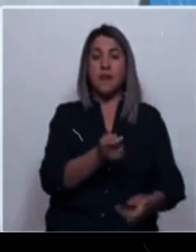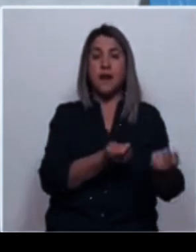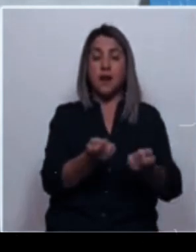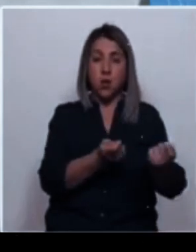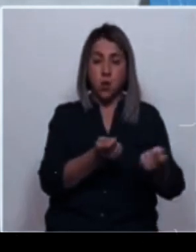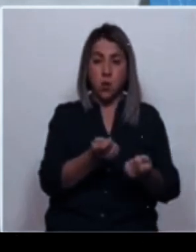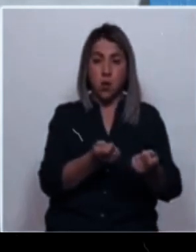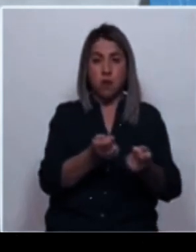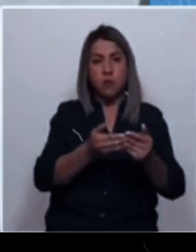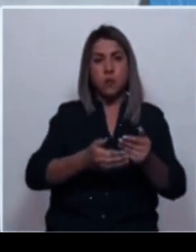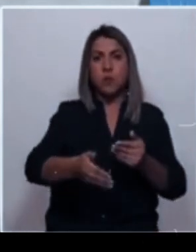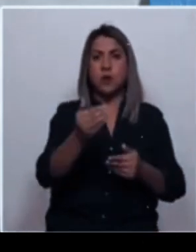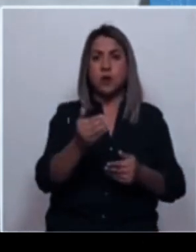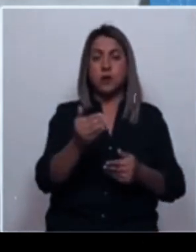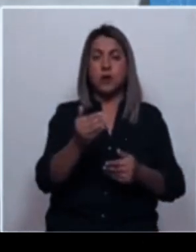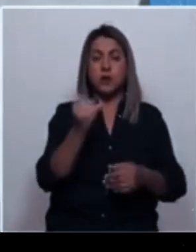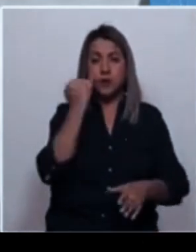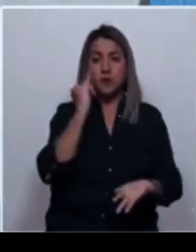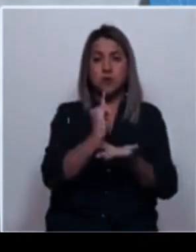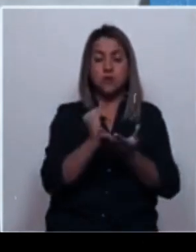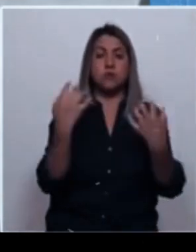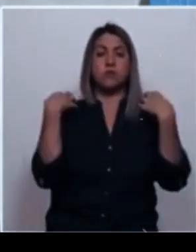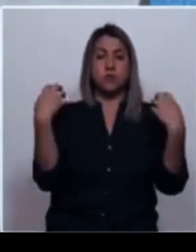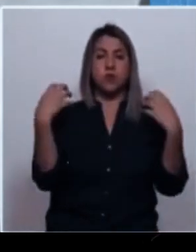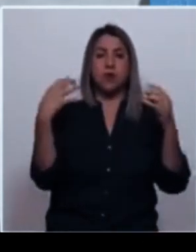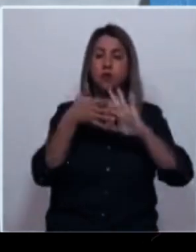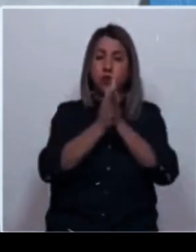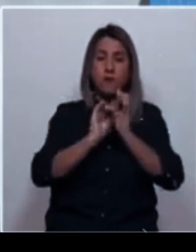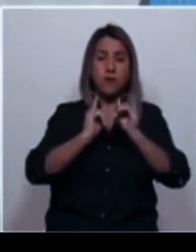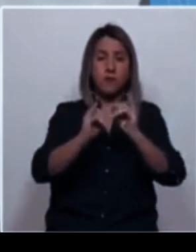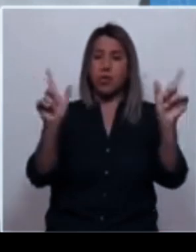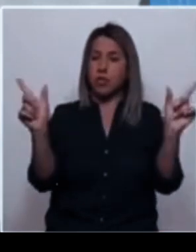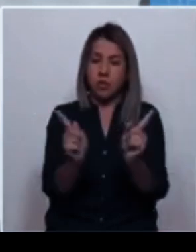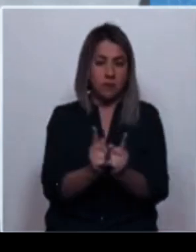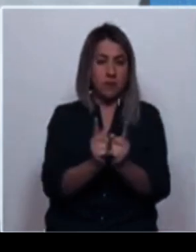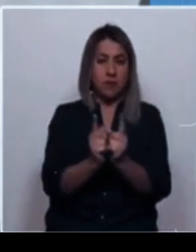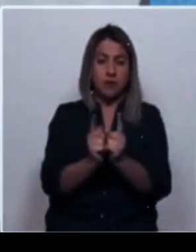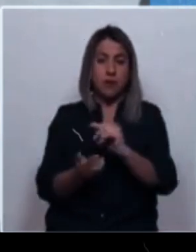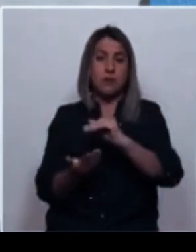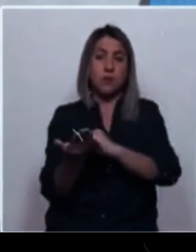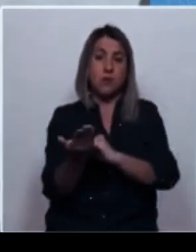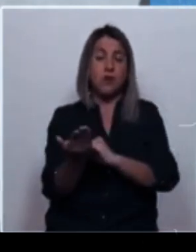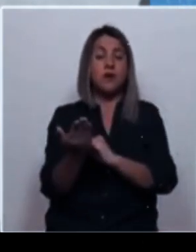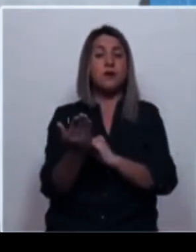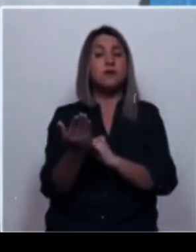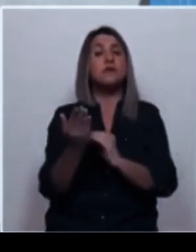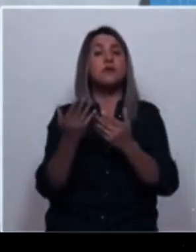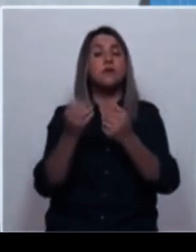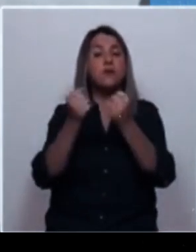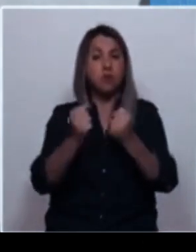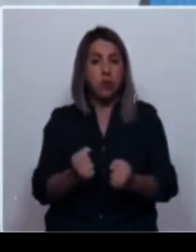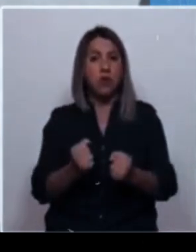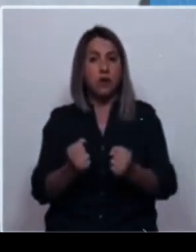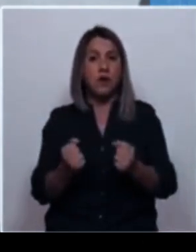de un organismo encargado de sistematizar la información necesaria para proponer los mecanismos de compensación